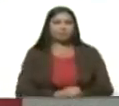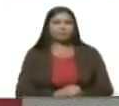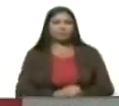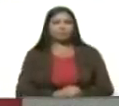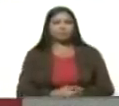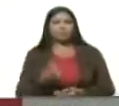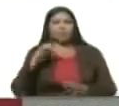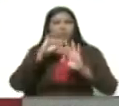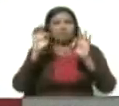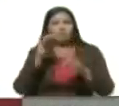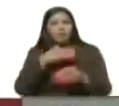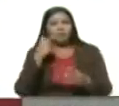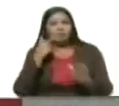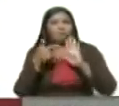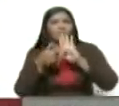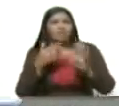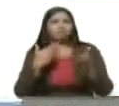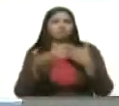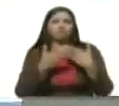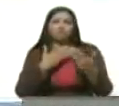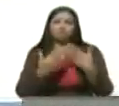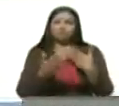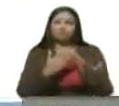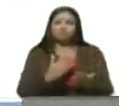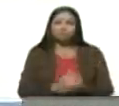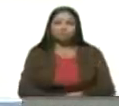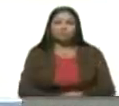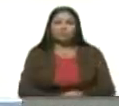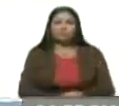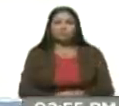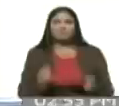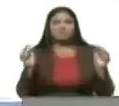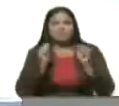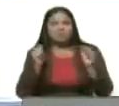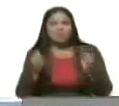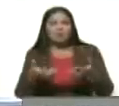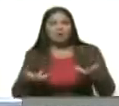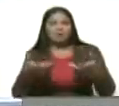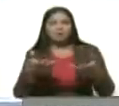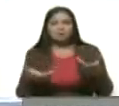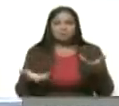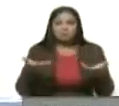Tenga la forma que quiera presentarse. Frío, caliente o tibio.